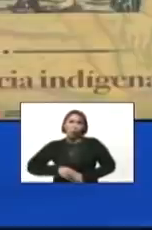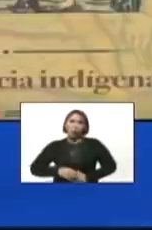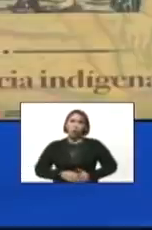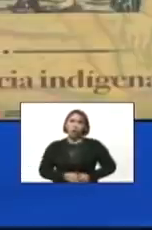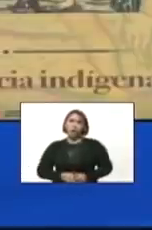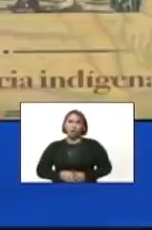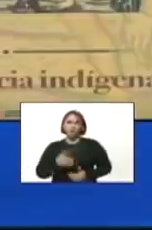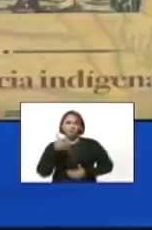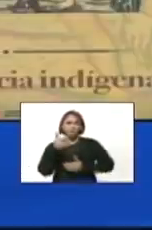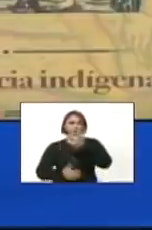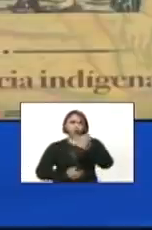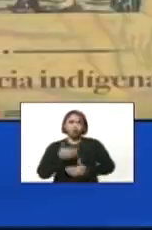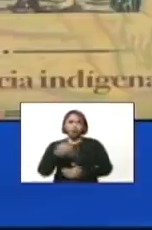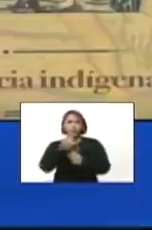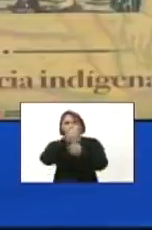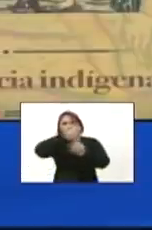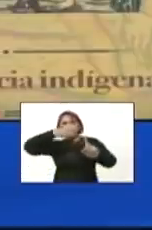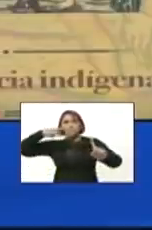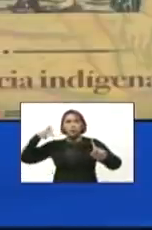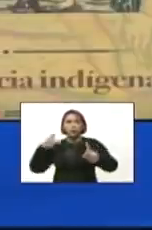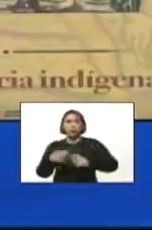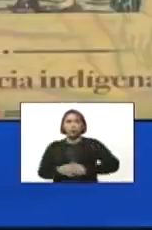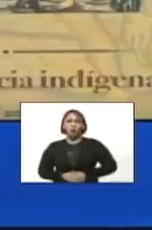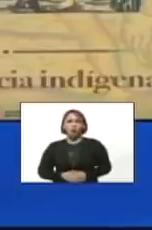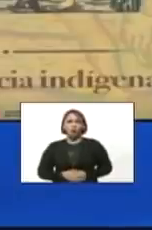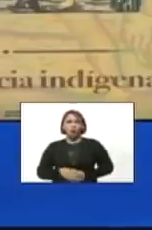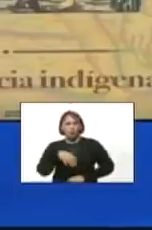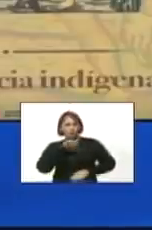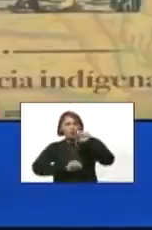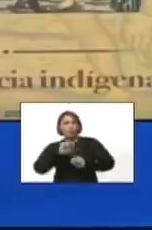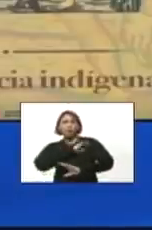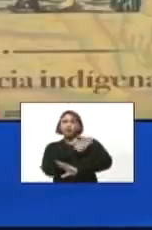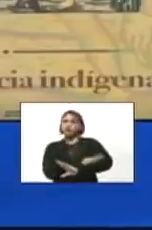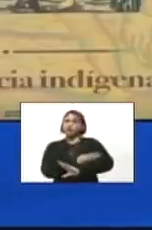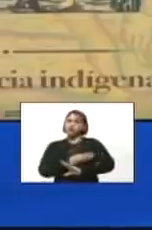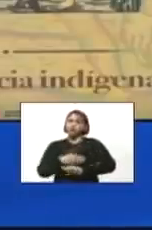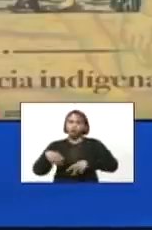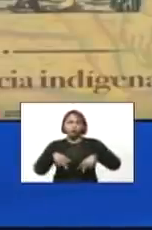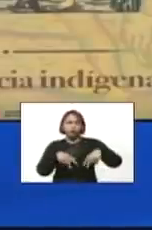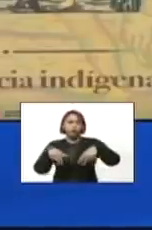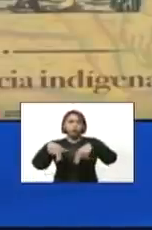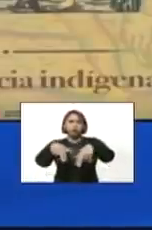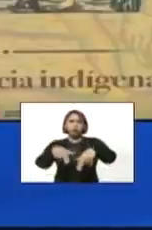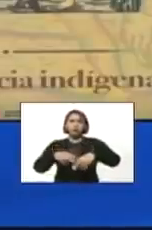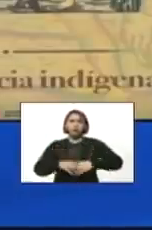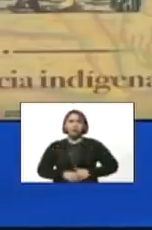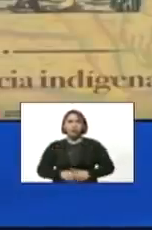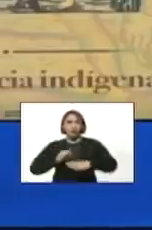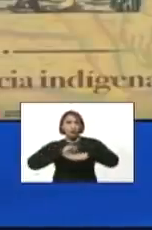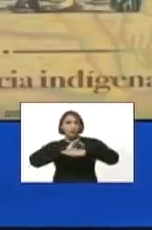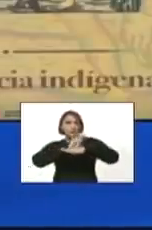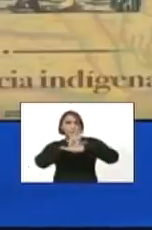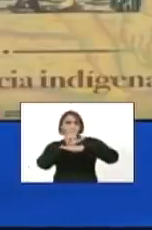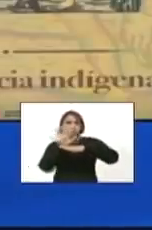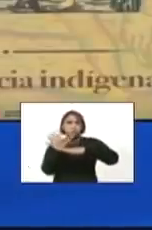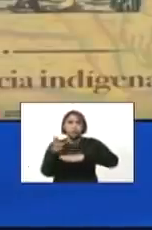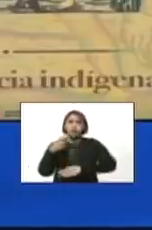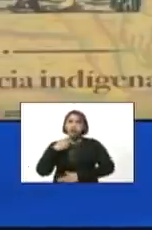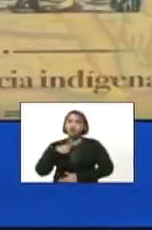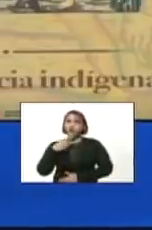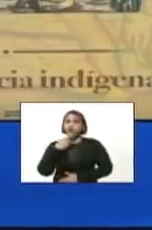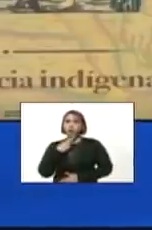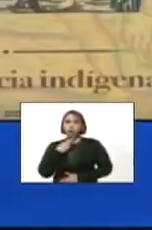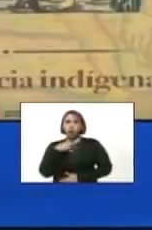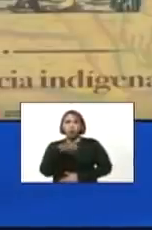lanzando hacia adelante las flechas de la eterna rebeldía. Caminarás por un alba de rojo resplandor y tras